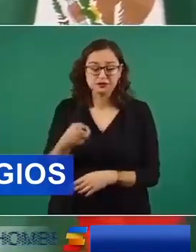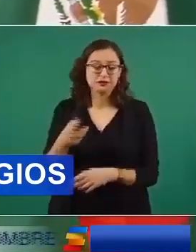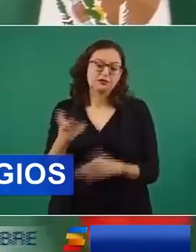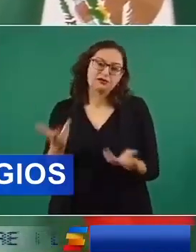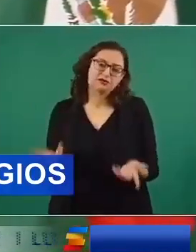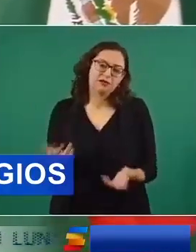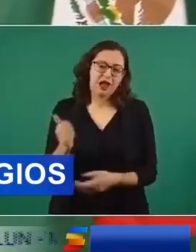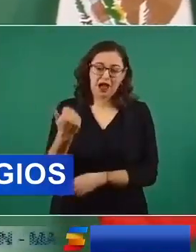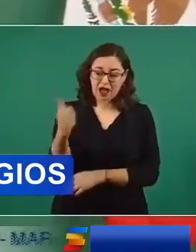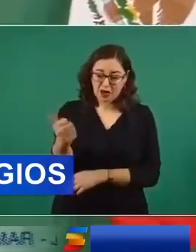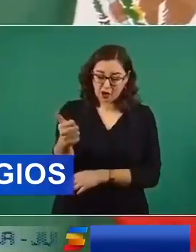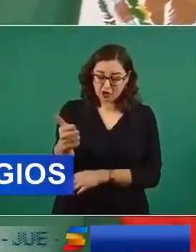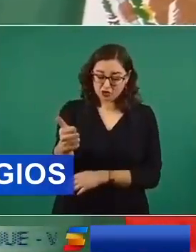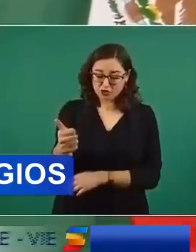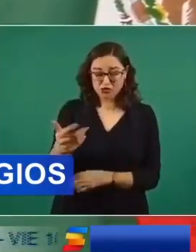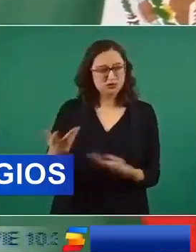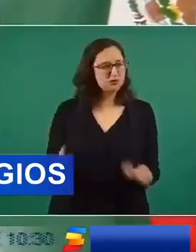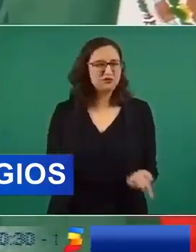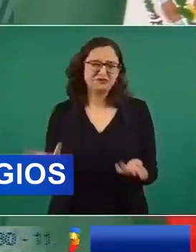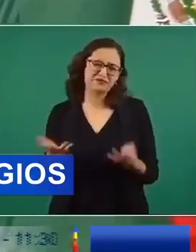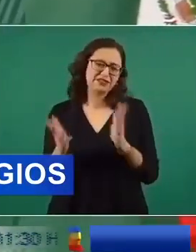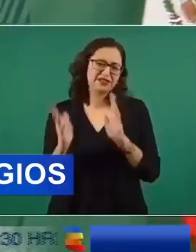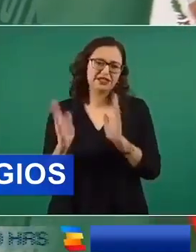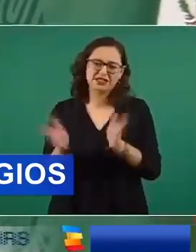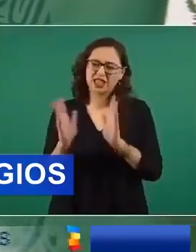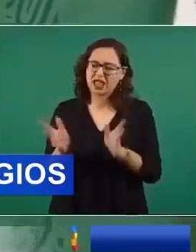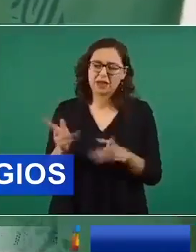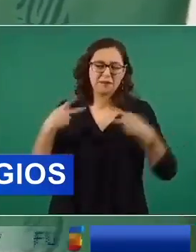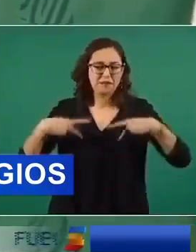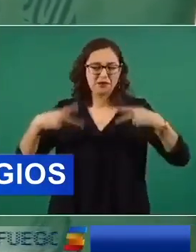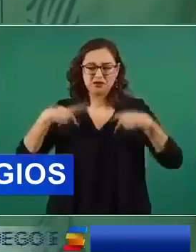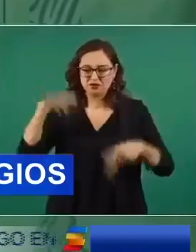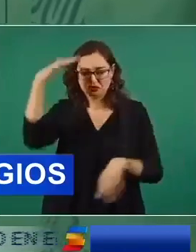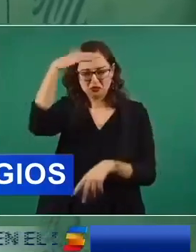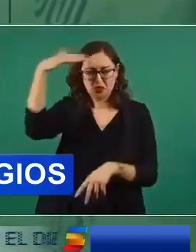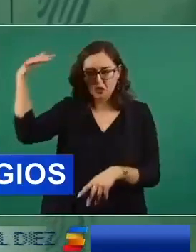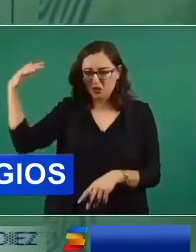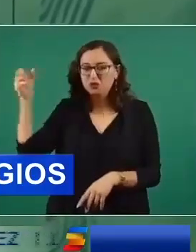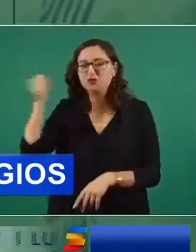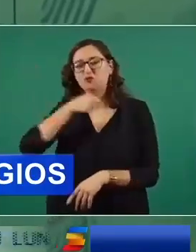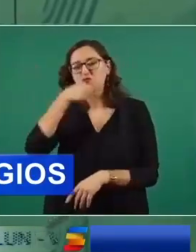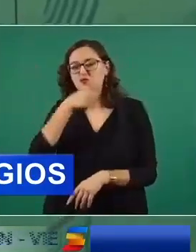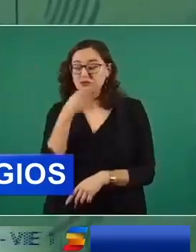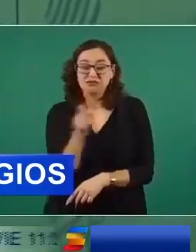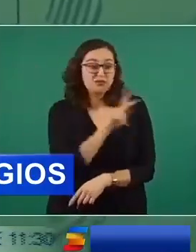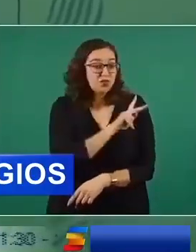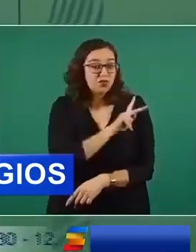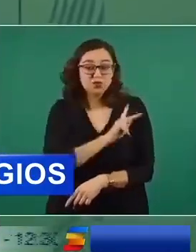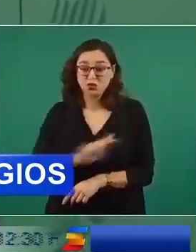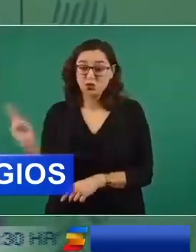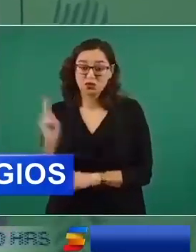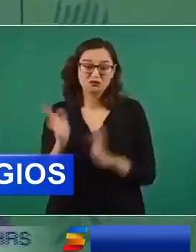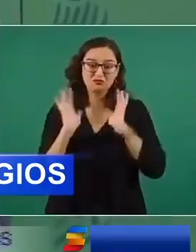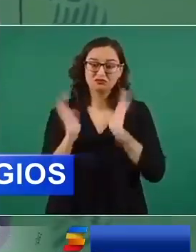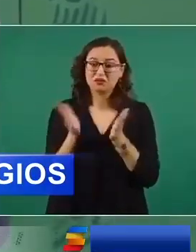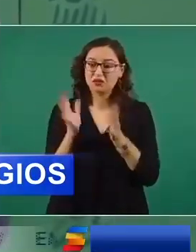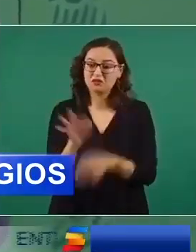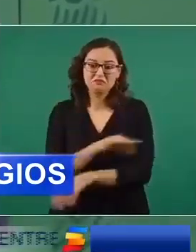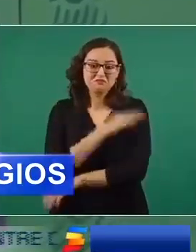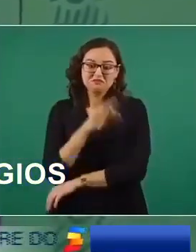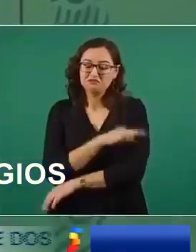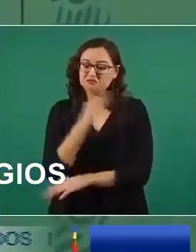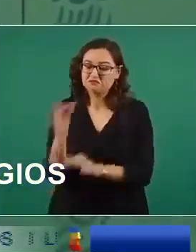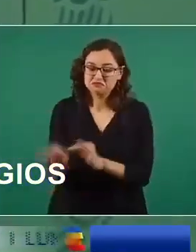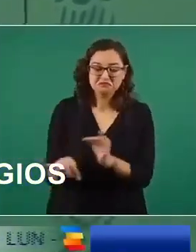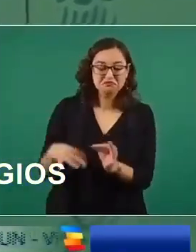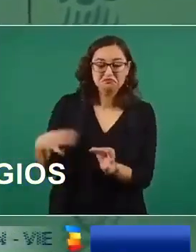vacunados pues a todos los adultos mayores, a todos, incluso